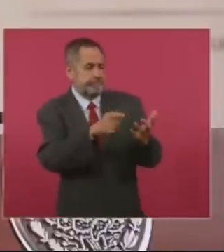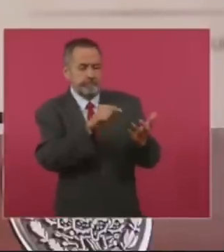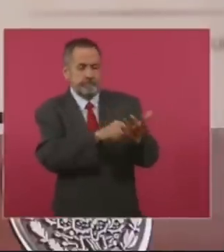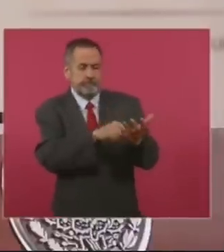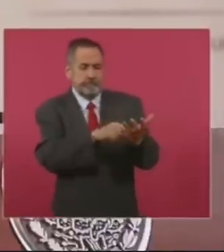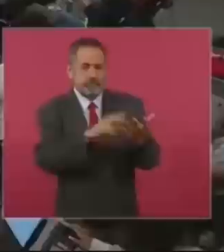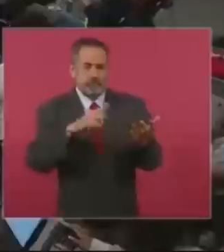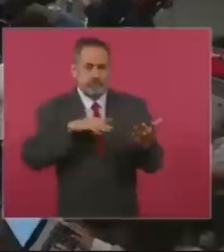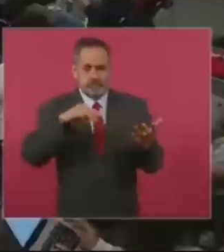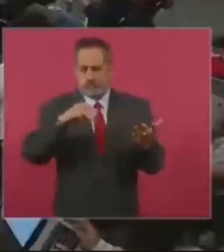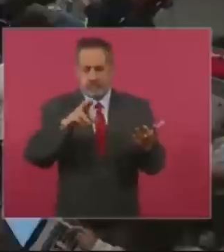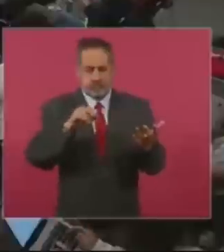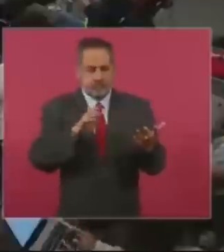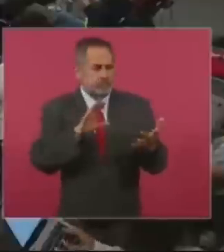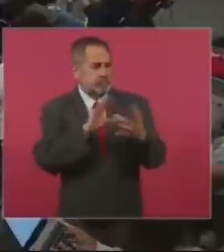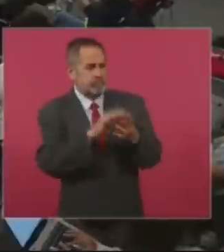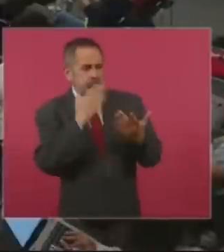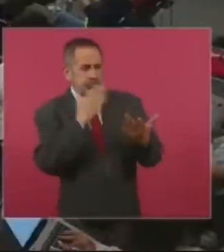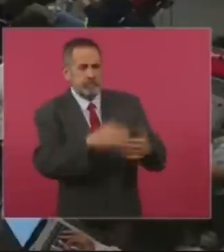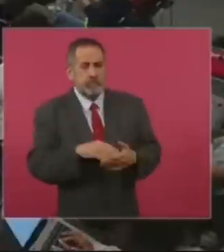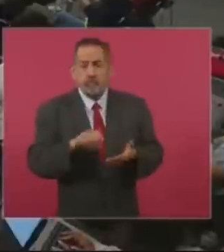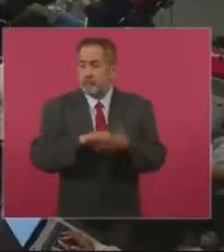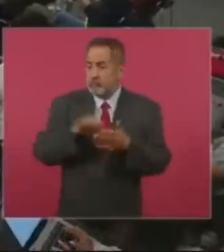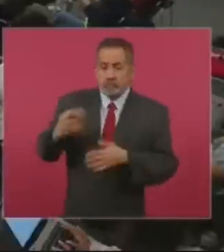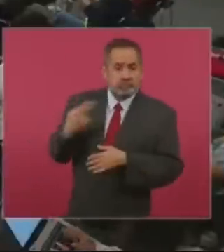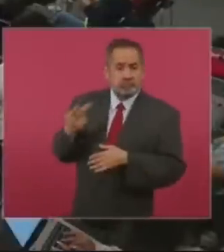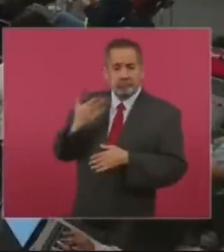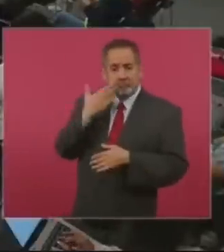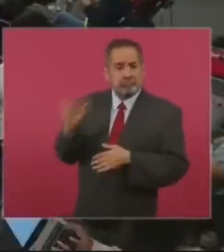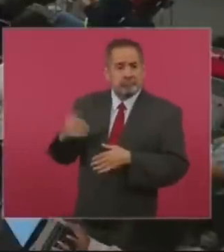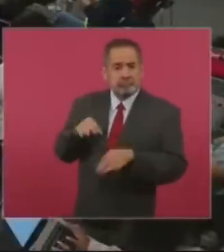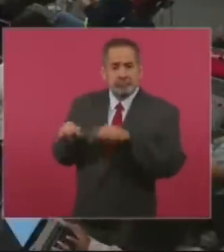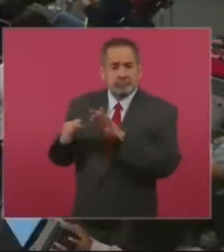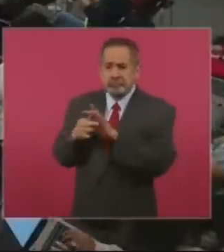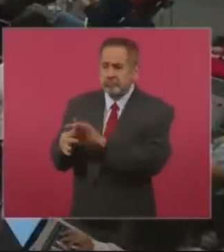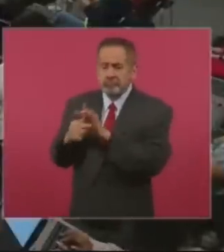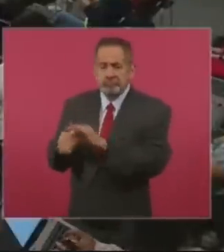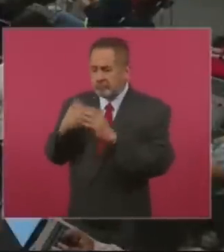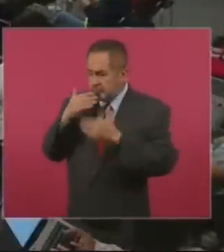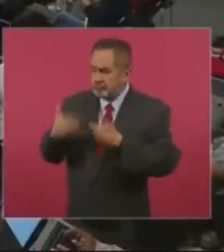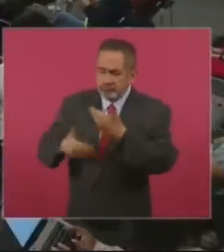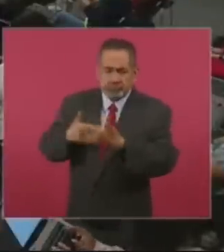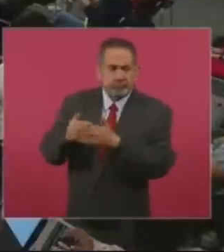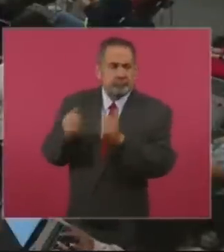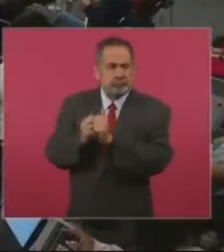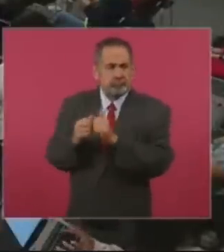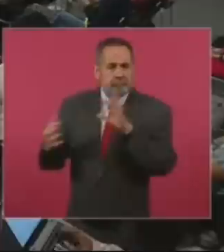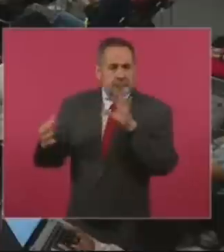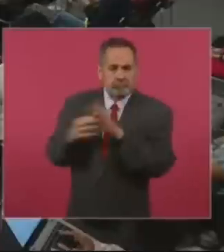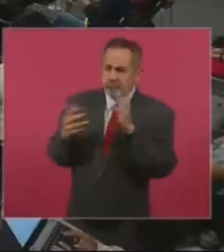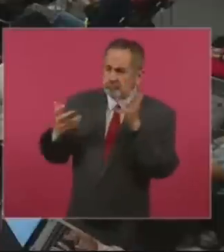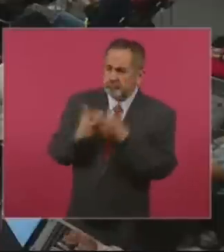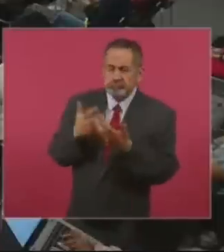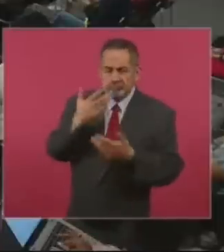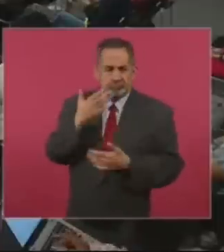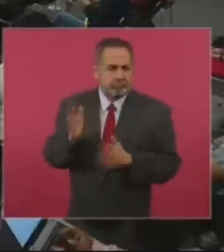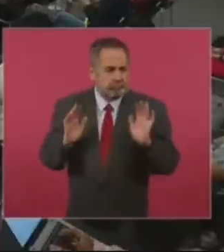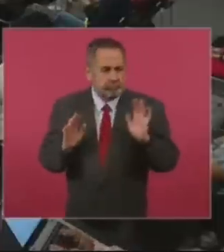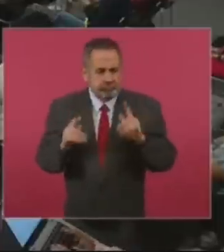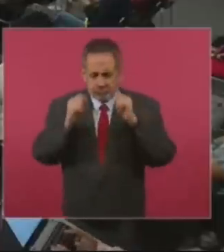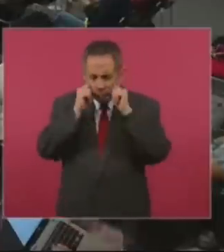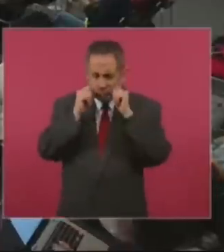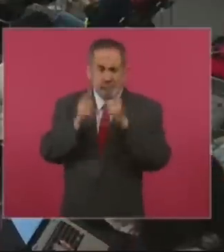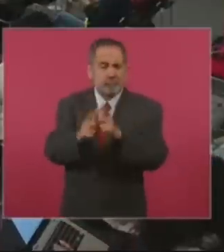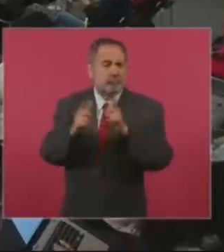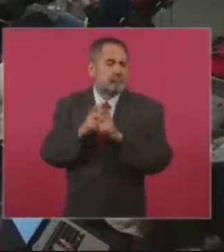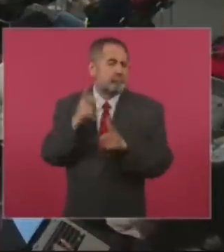Pues aquí está un ejemplo de cómo estamos trabajando de manera coordinada dependientemente